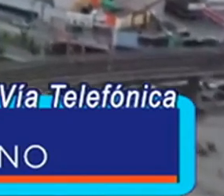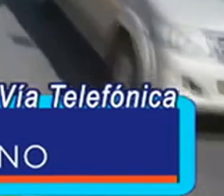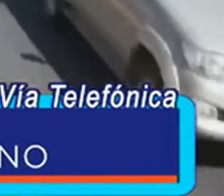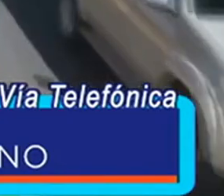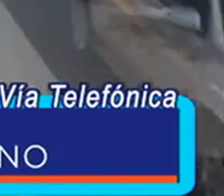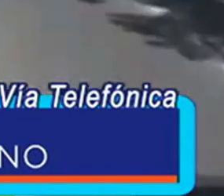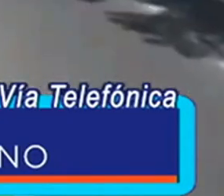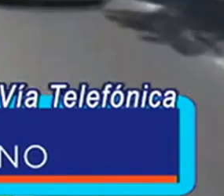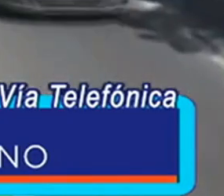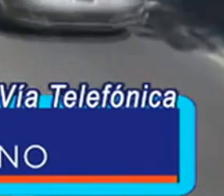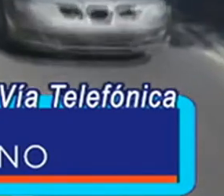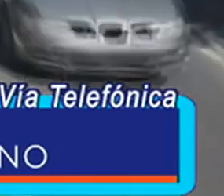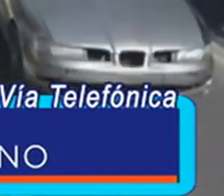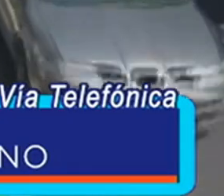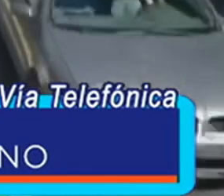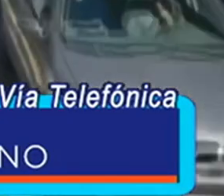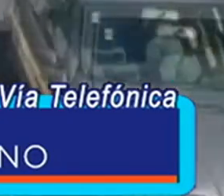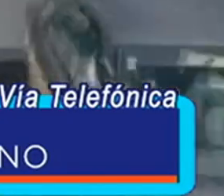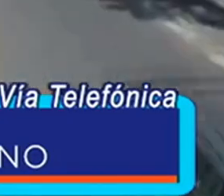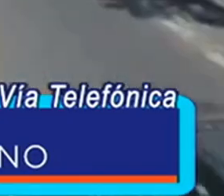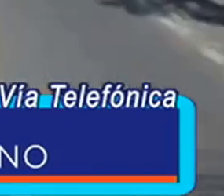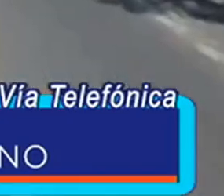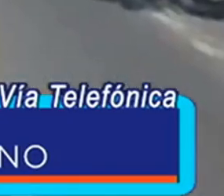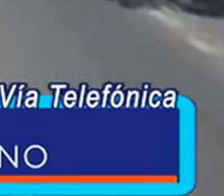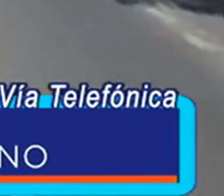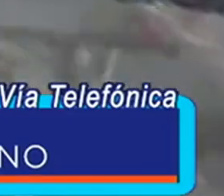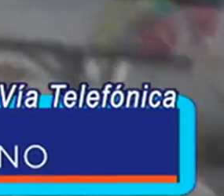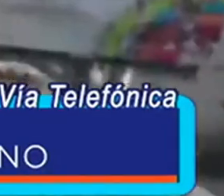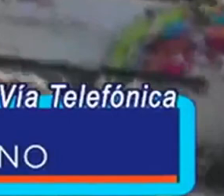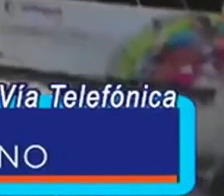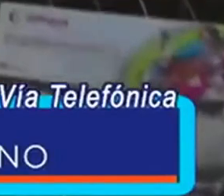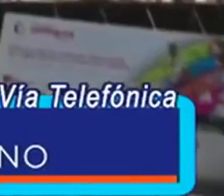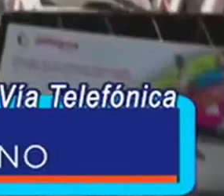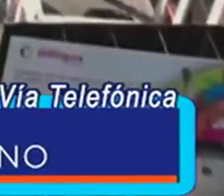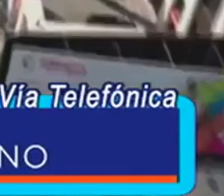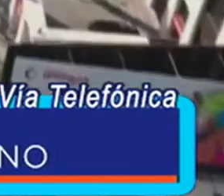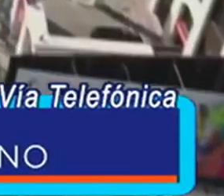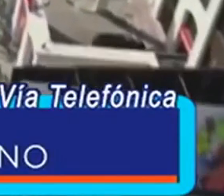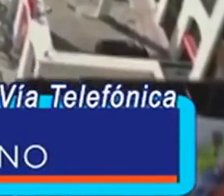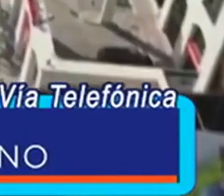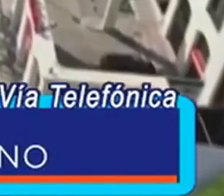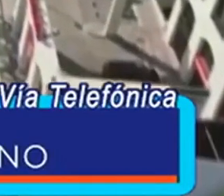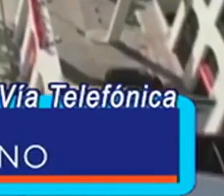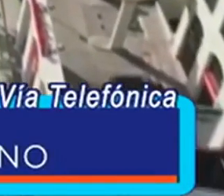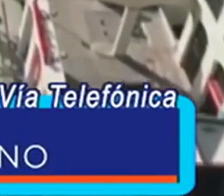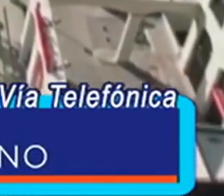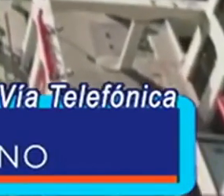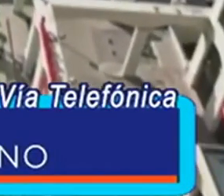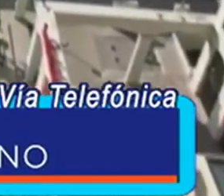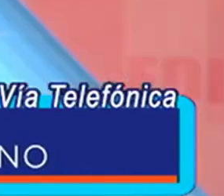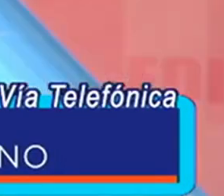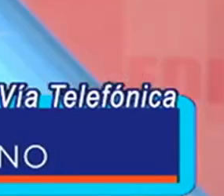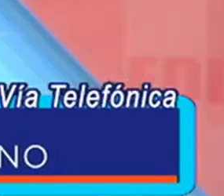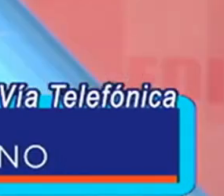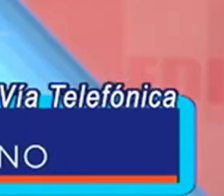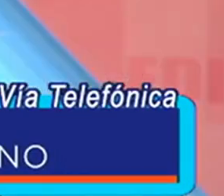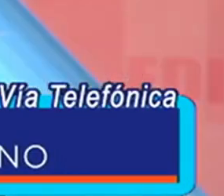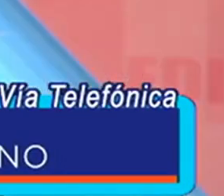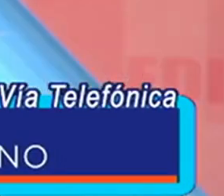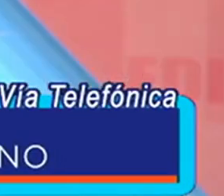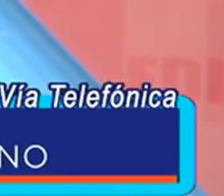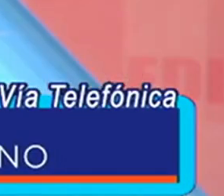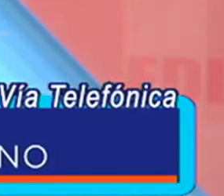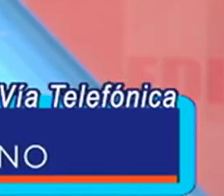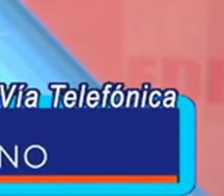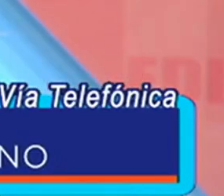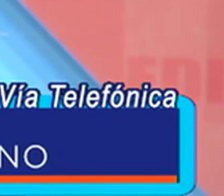deben ser del sector privado, y si son públicos, que están con la onza, que es lo que apoyamos. Muchas gracias, Liz. Muchísimas gracias, Juan Uvieres. Hoy se